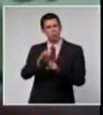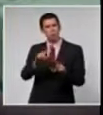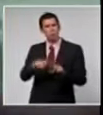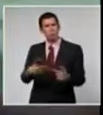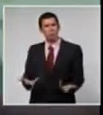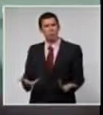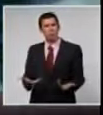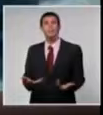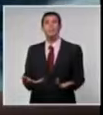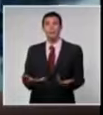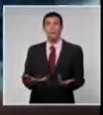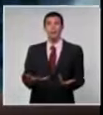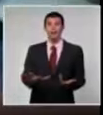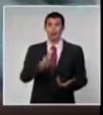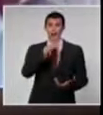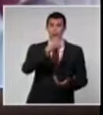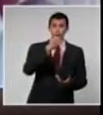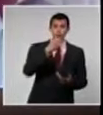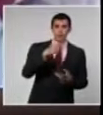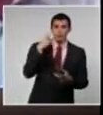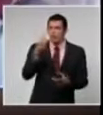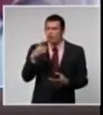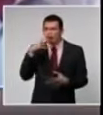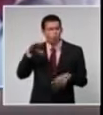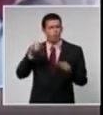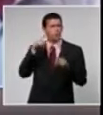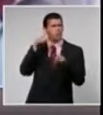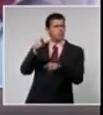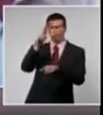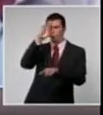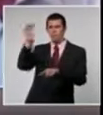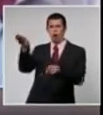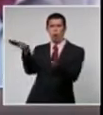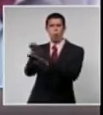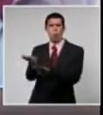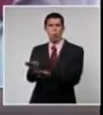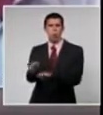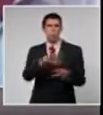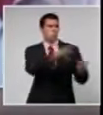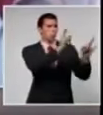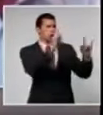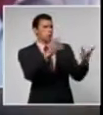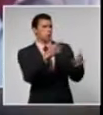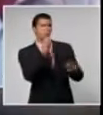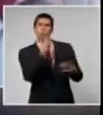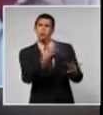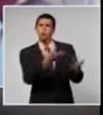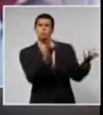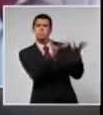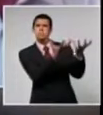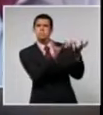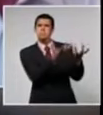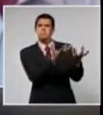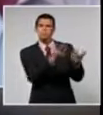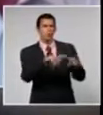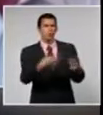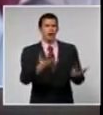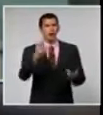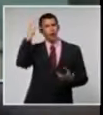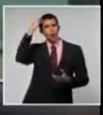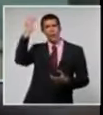la Confederación de Empresarios Privados rechazó la medida por considerarla ilegal, al carecer de basamento